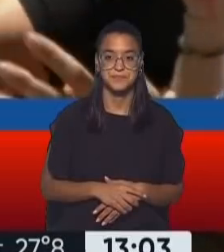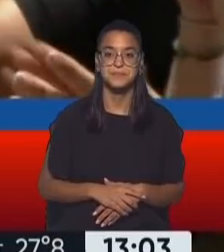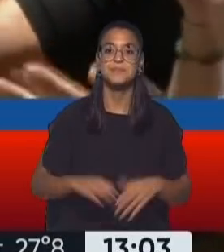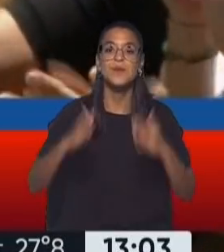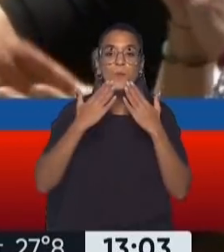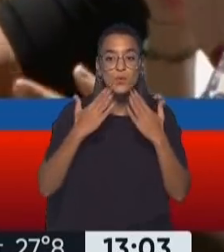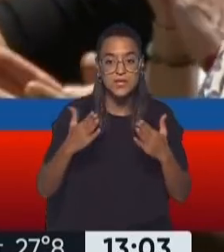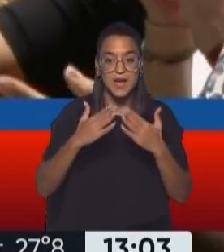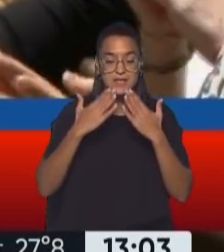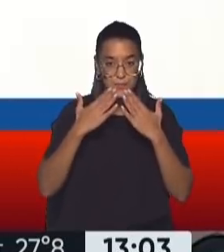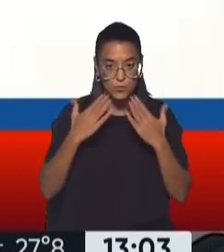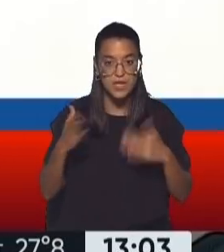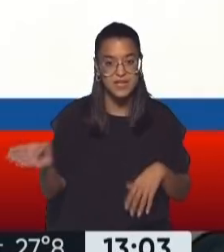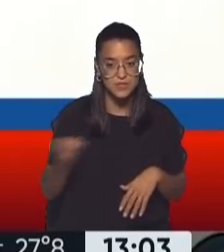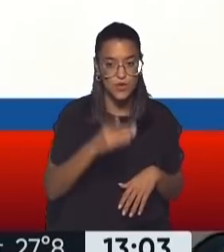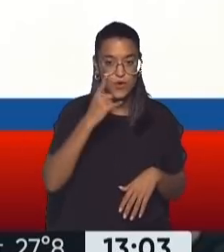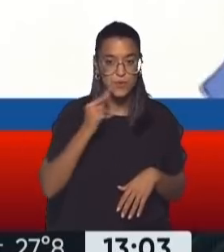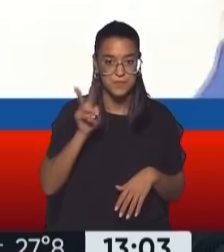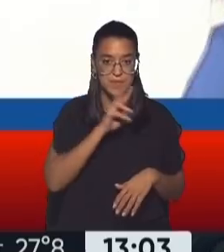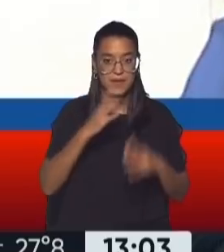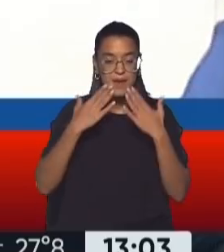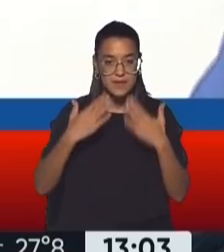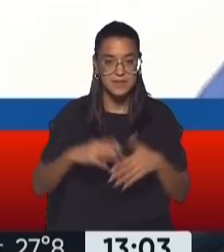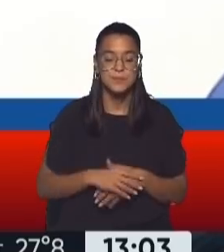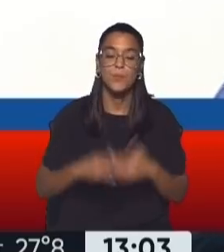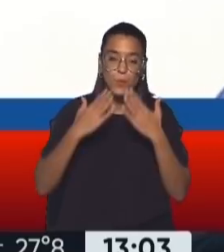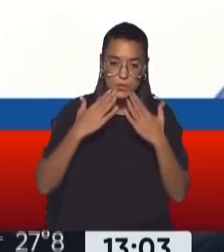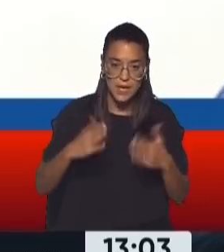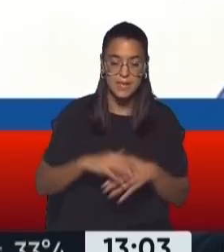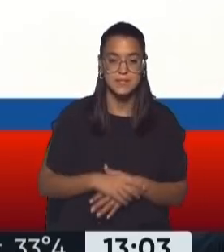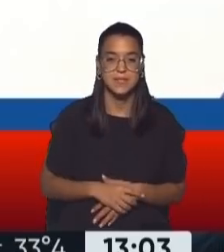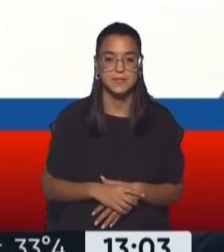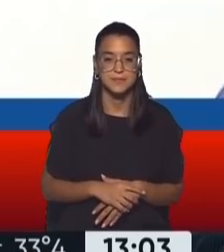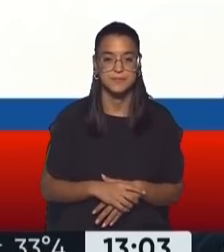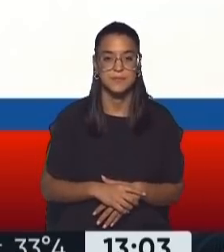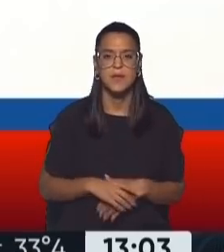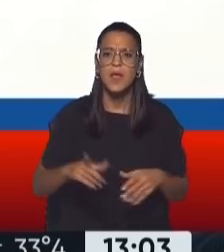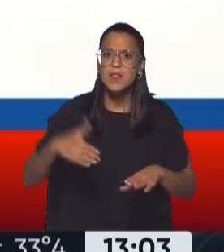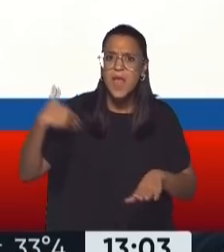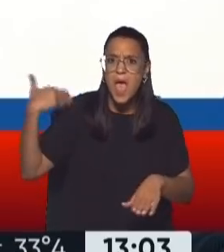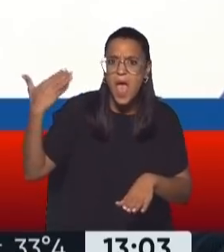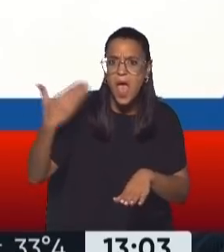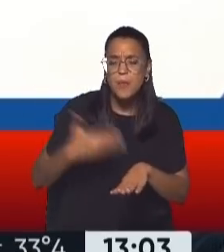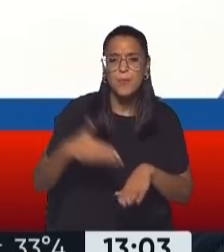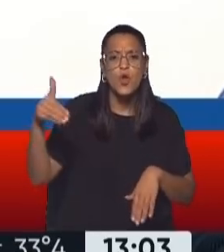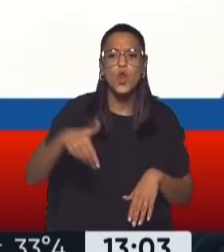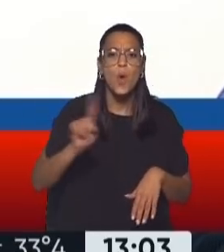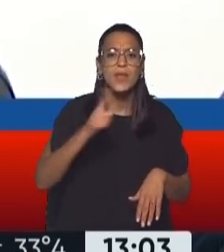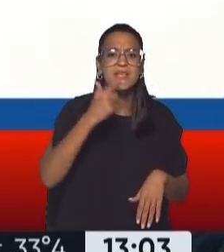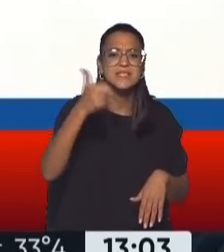Muchas gracias a todos y todas. Muchas gracias. Hacía mucho tiempo que no venía a San